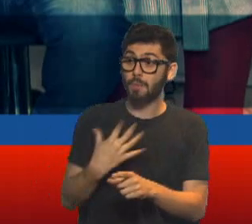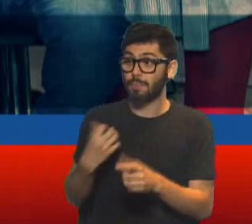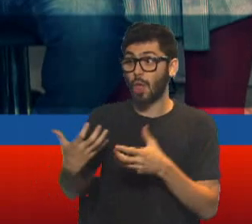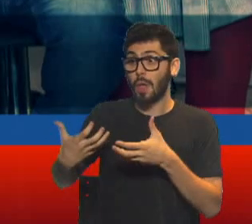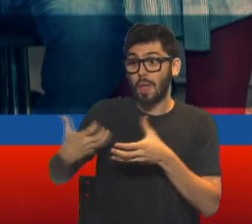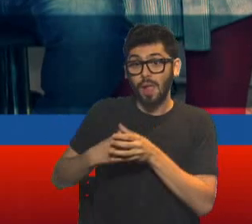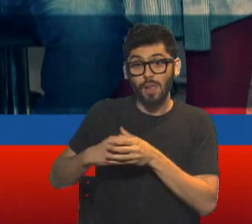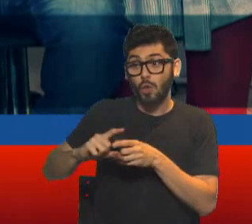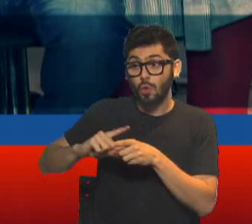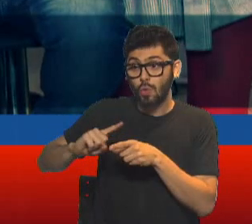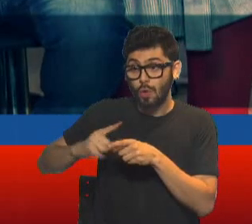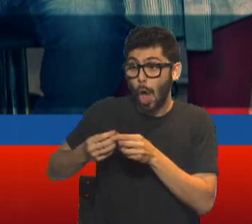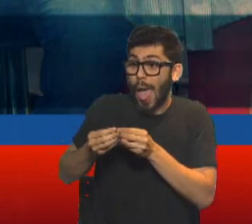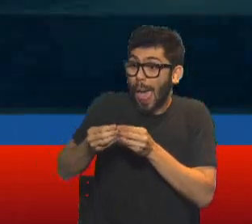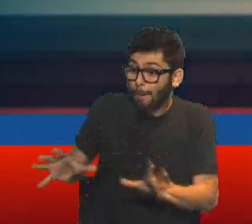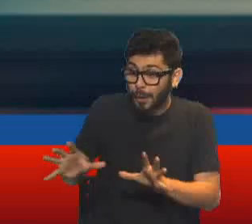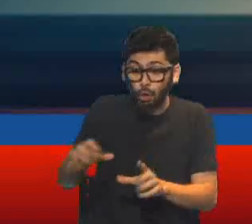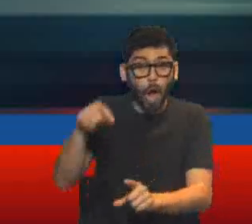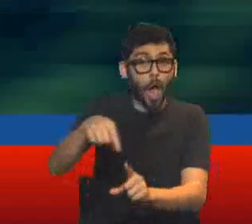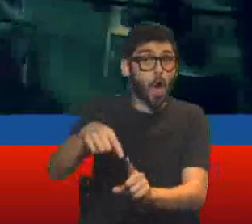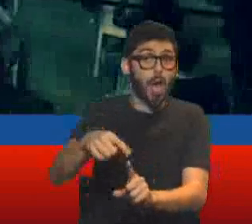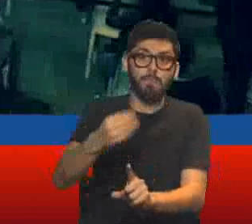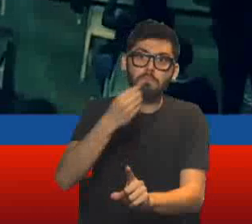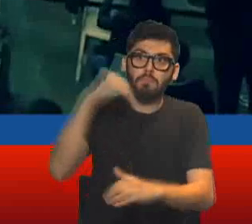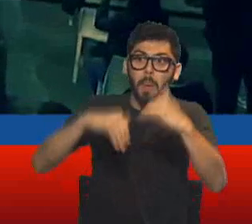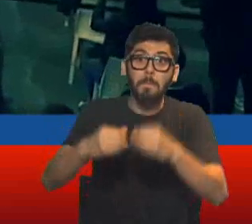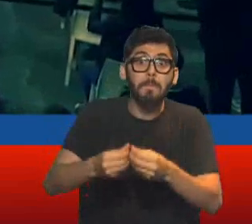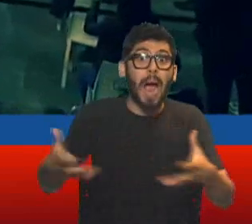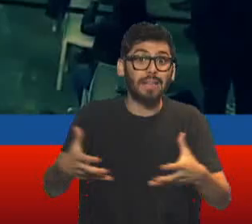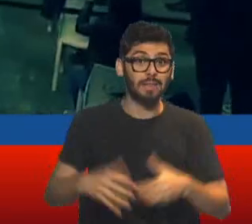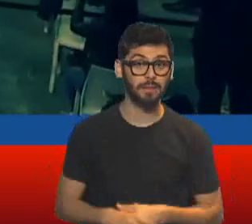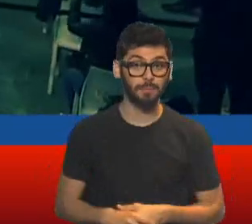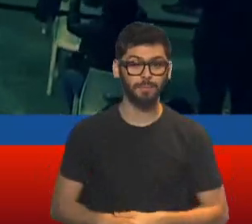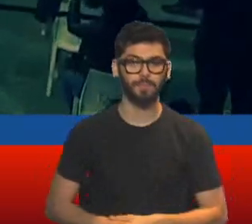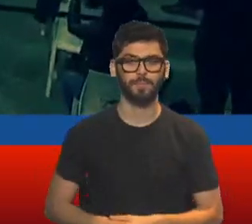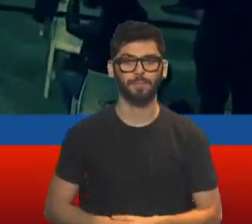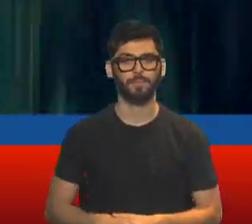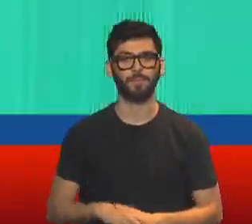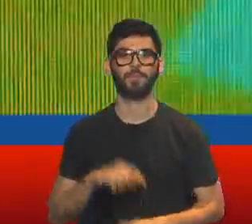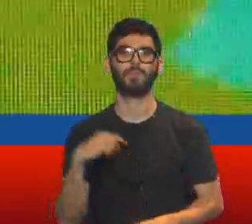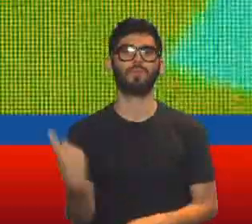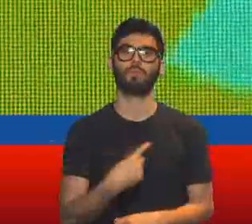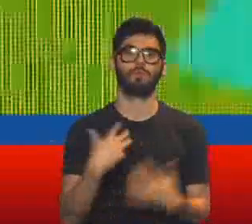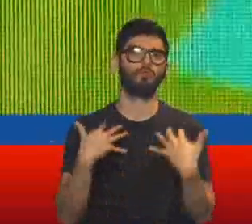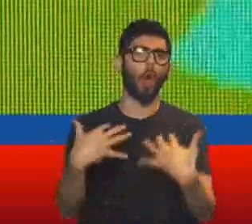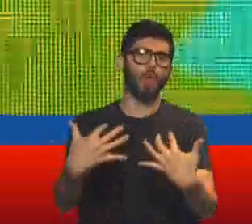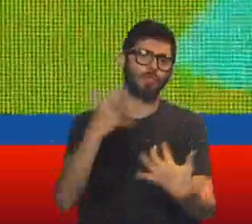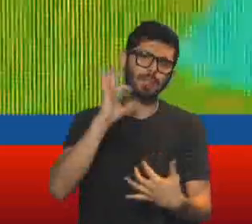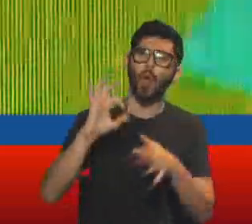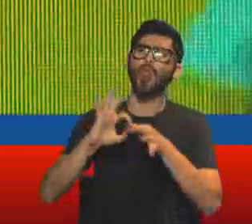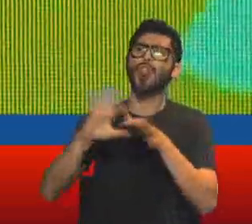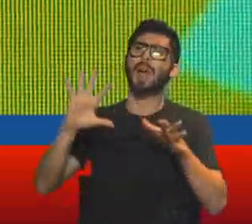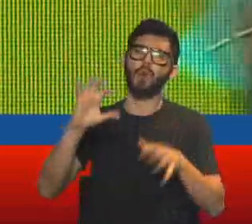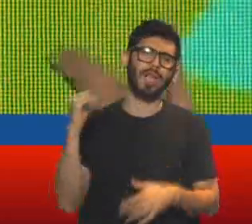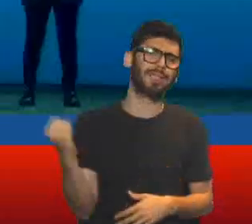el Frente de Izquierda. ¿Se puede ocultar eso? Bueno, todos los que estamos aquí valoramos mucho la importancia de la democracia.